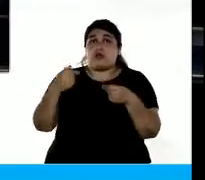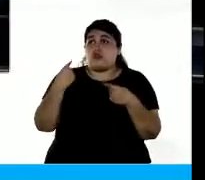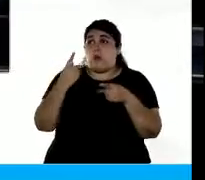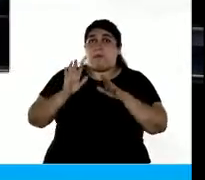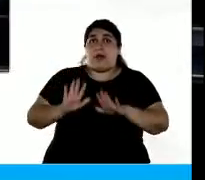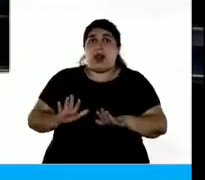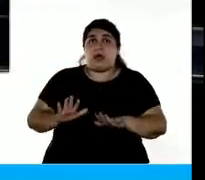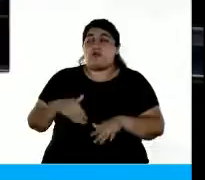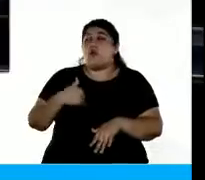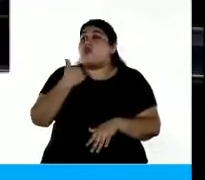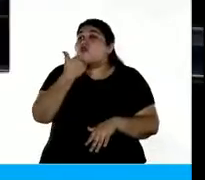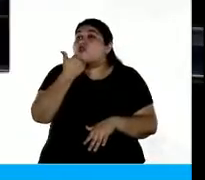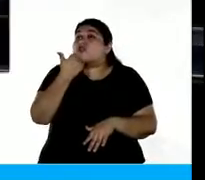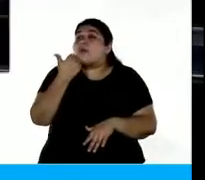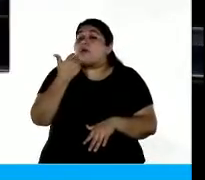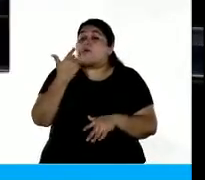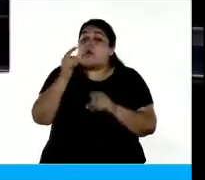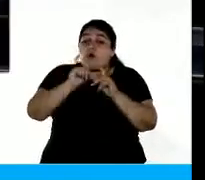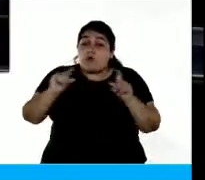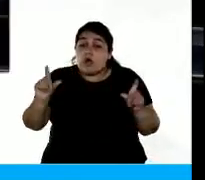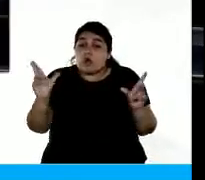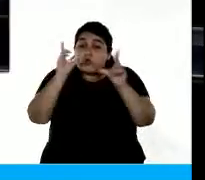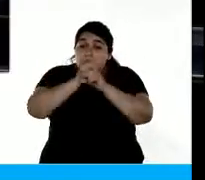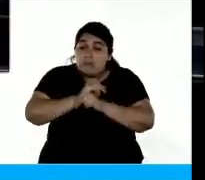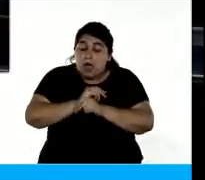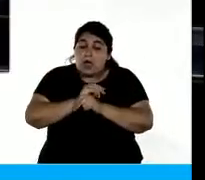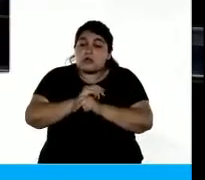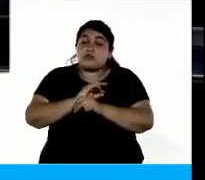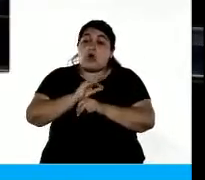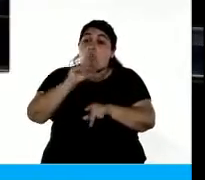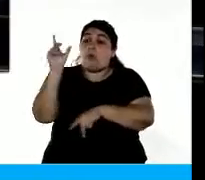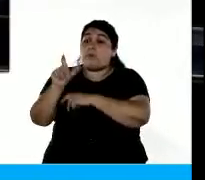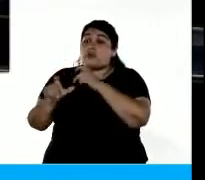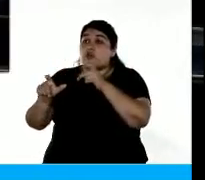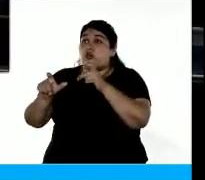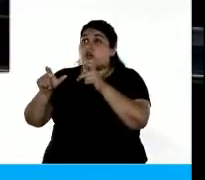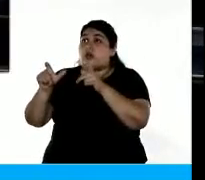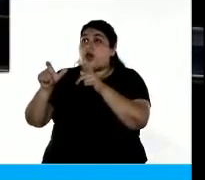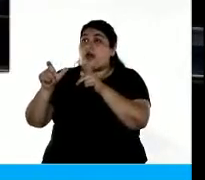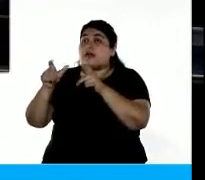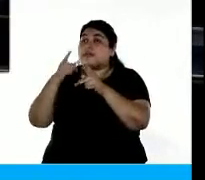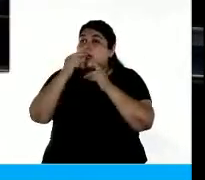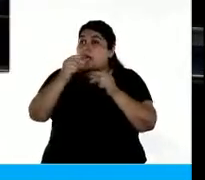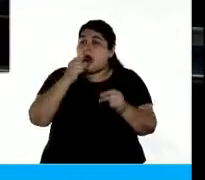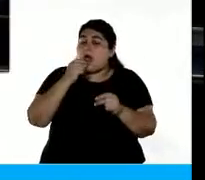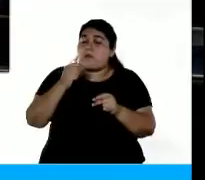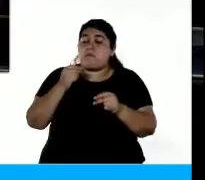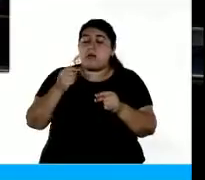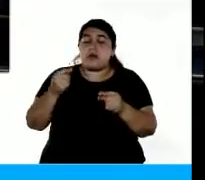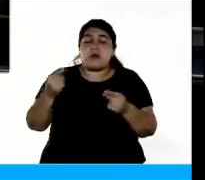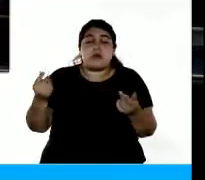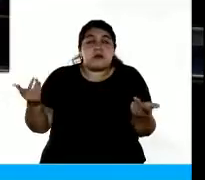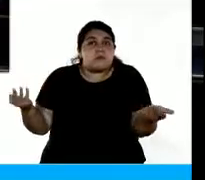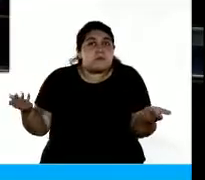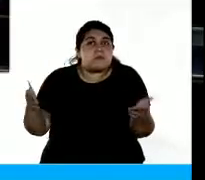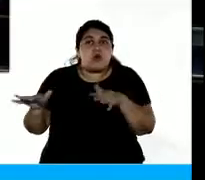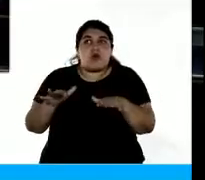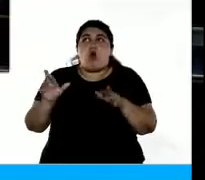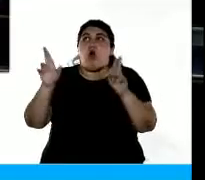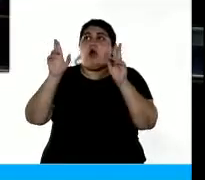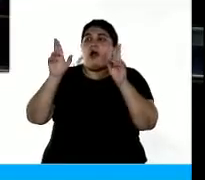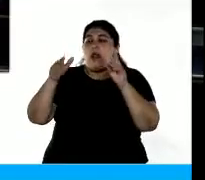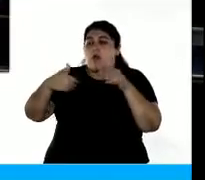claramente si es porque no tenemos vacuna por el reclamo de los vacunadores o cuál es la situación esperemos que pronto se aclare